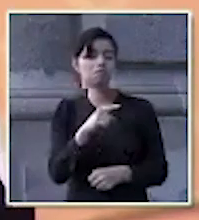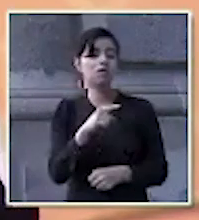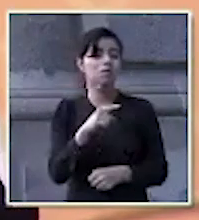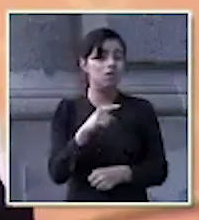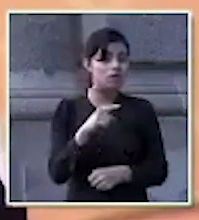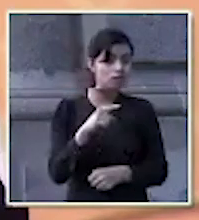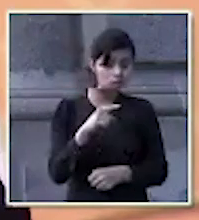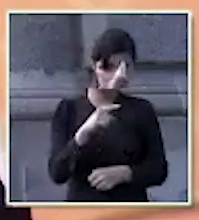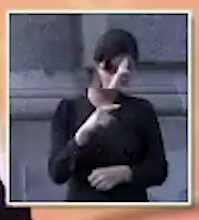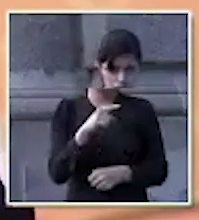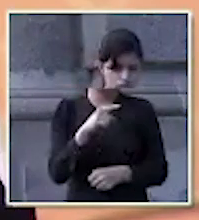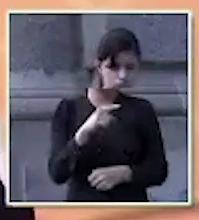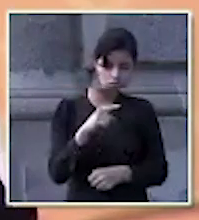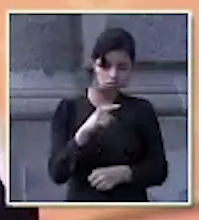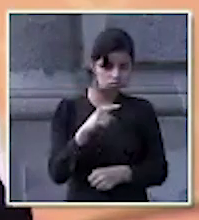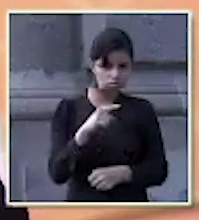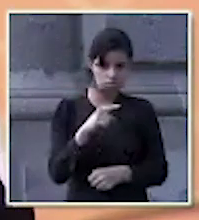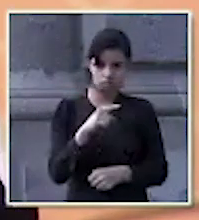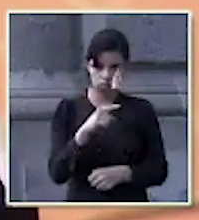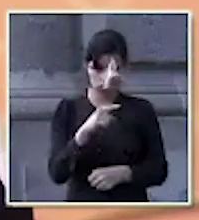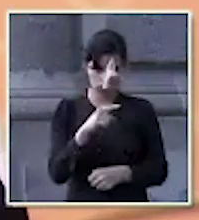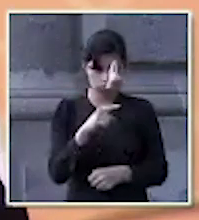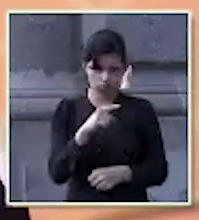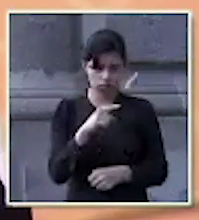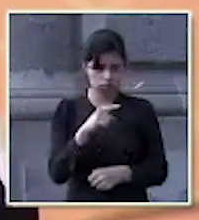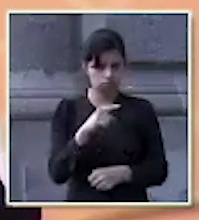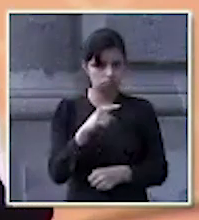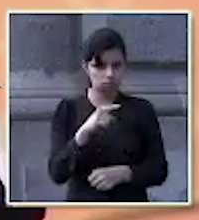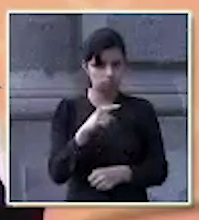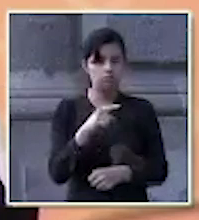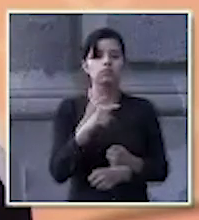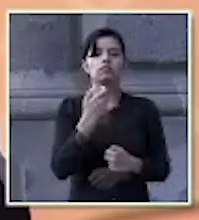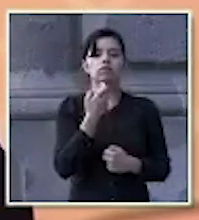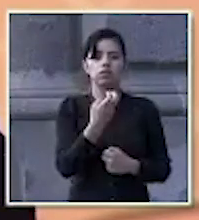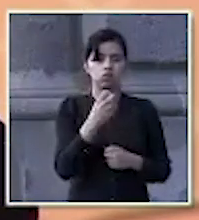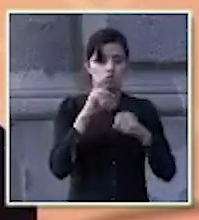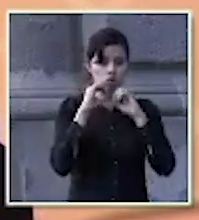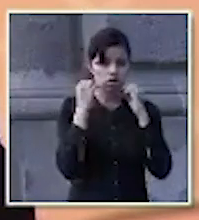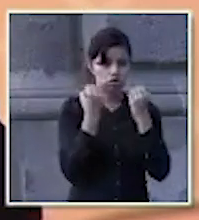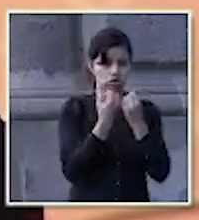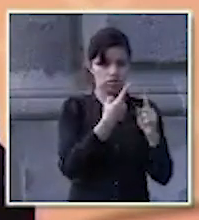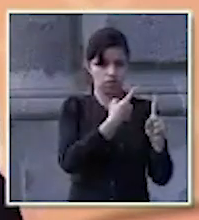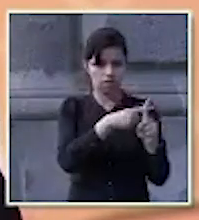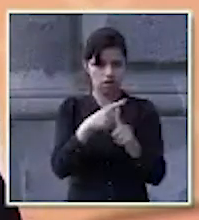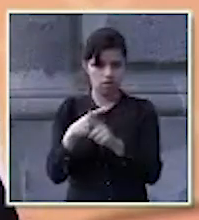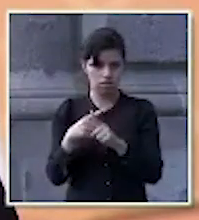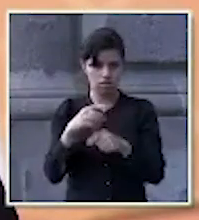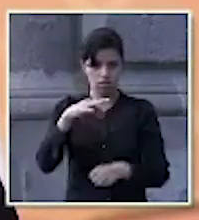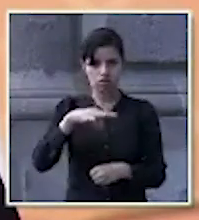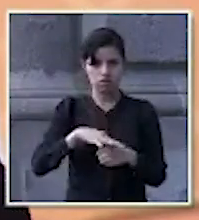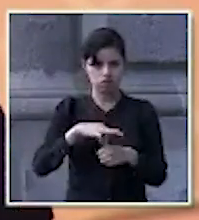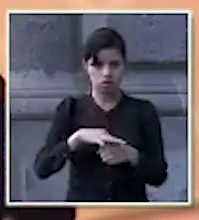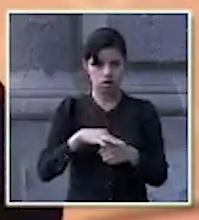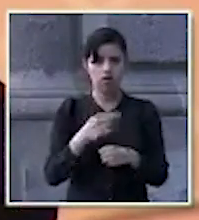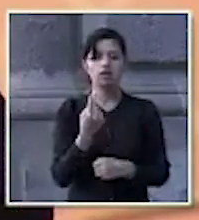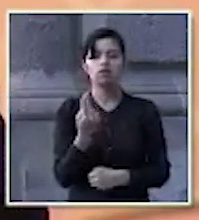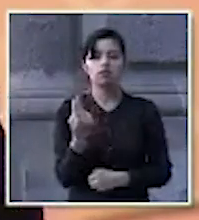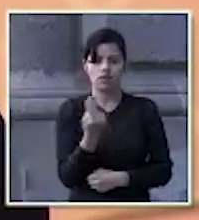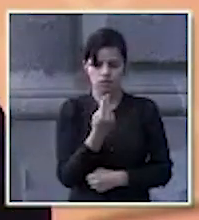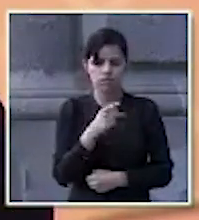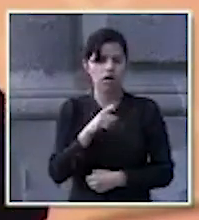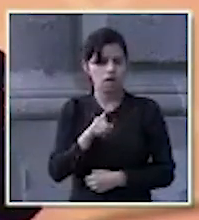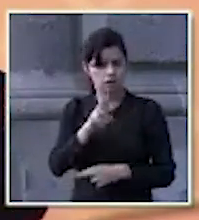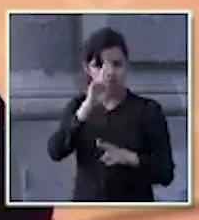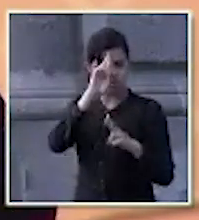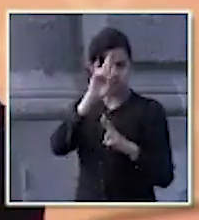y es mandatorio para todo organismo electoral preservar la libertad de expresión, pero al mismo